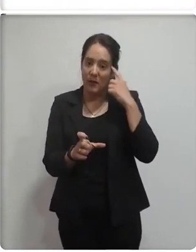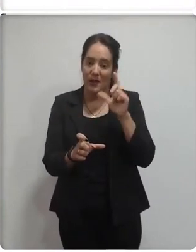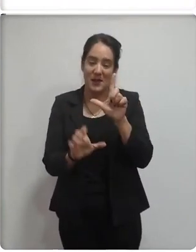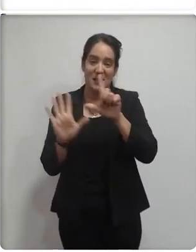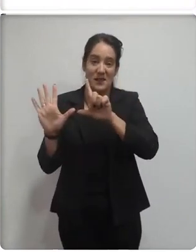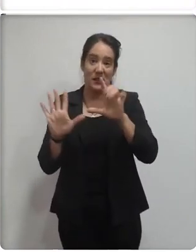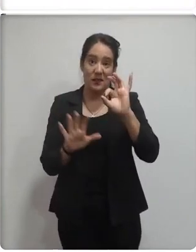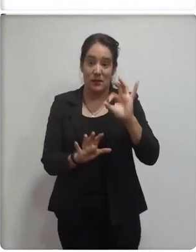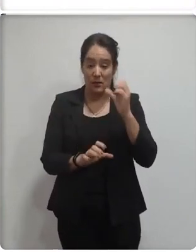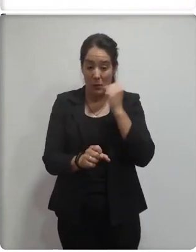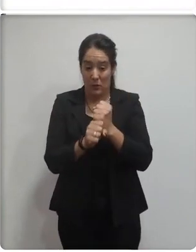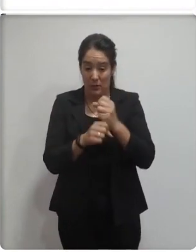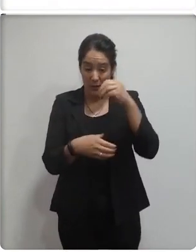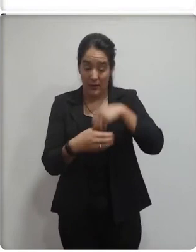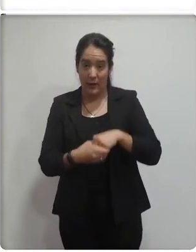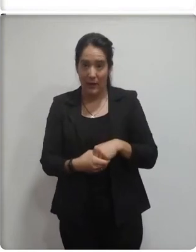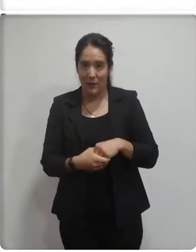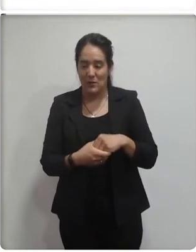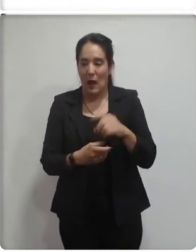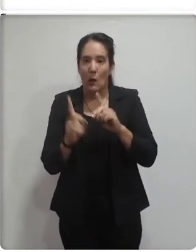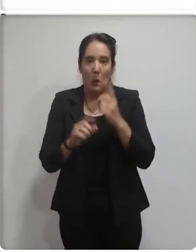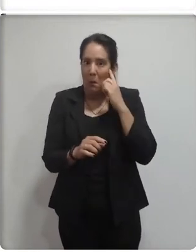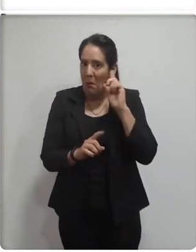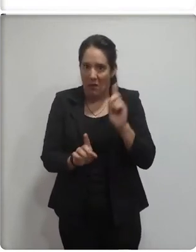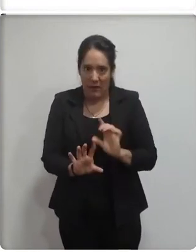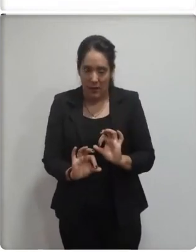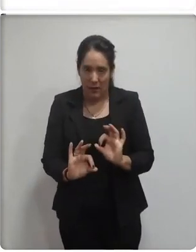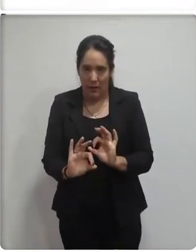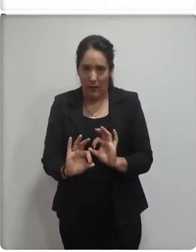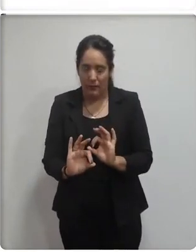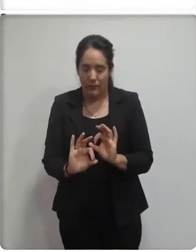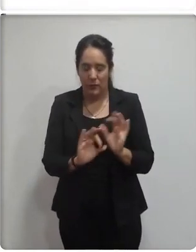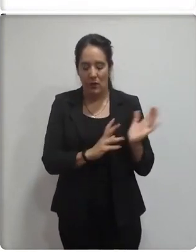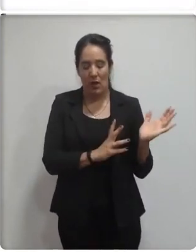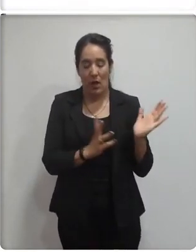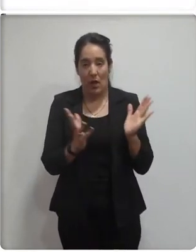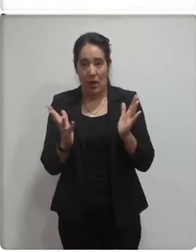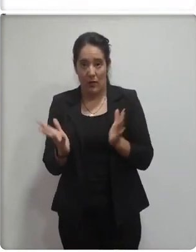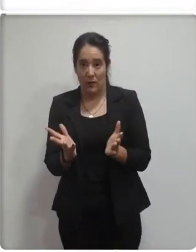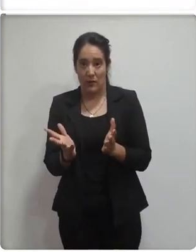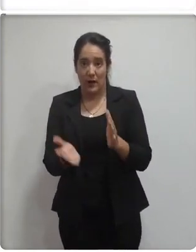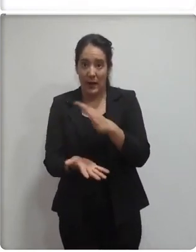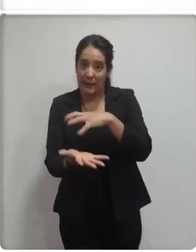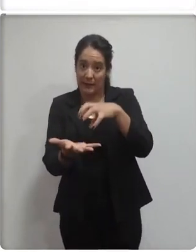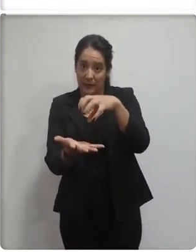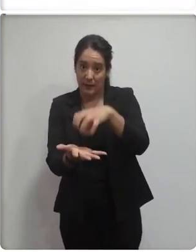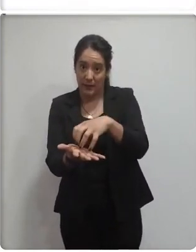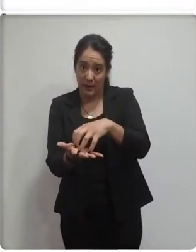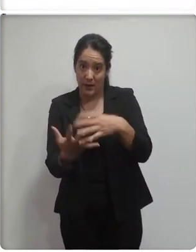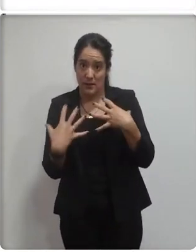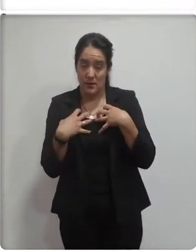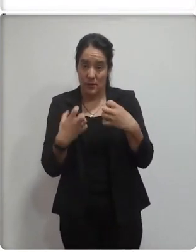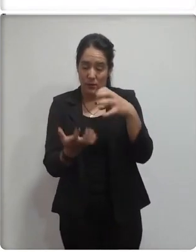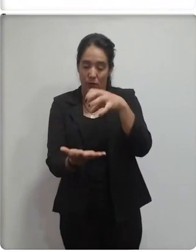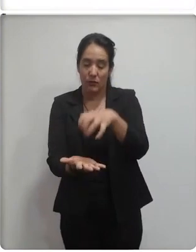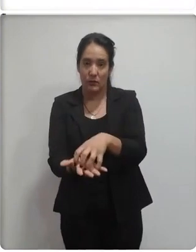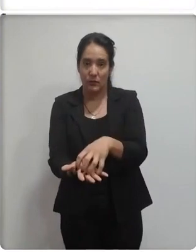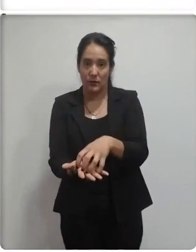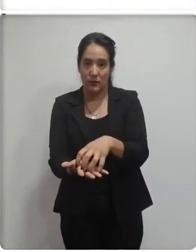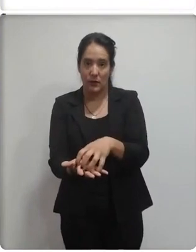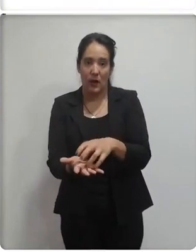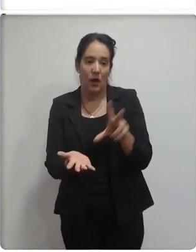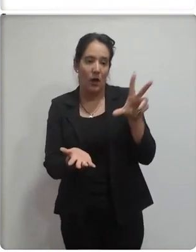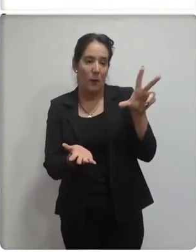trabajan no tenían mucha idea. Hasta ahora el área asistencial, en la parte de salud, ha tenido